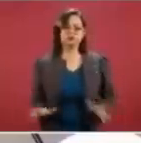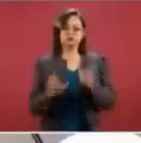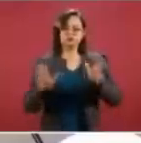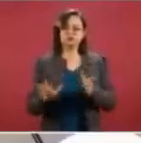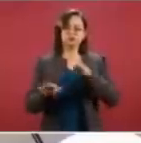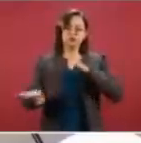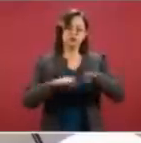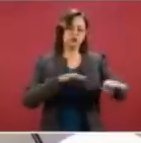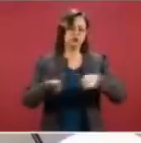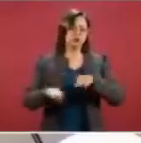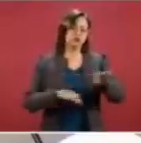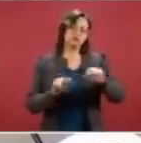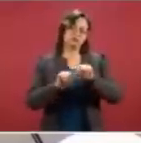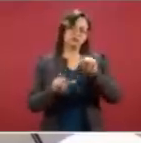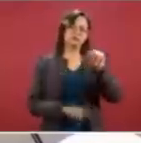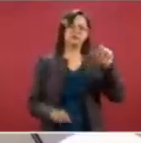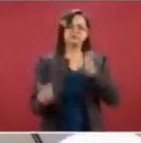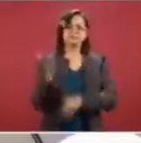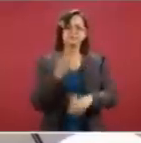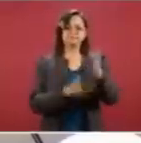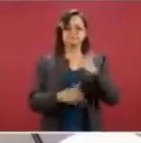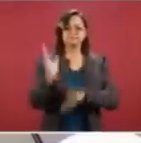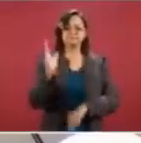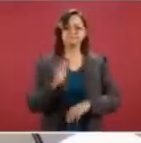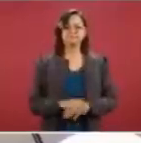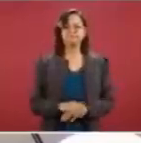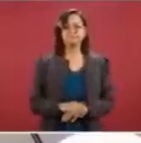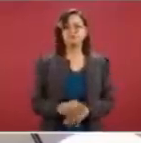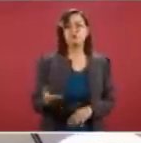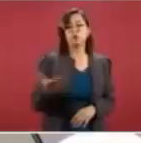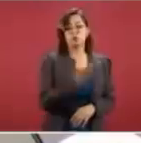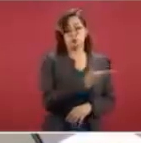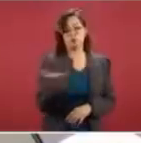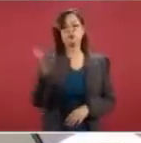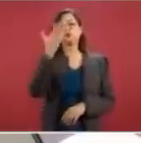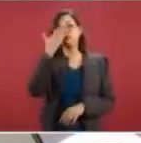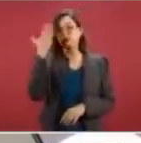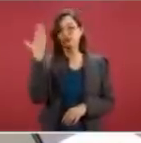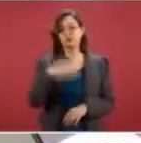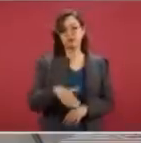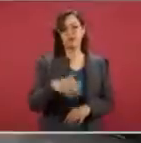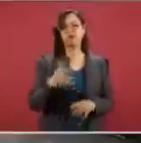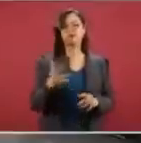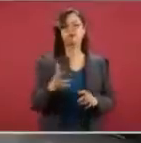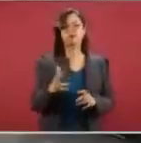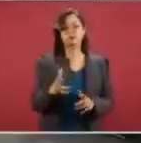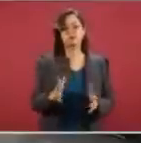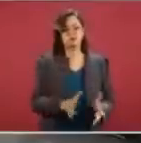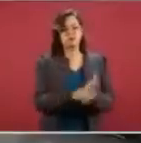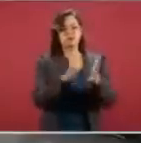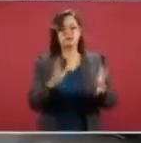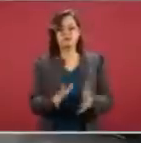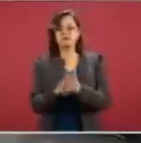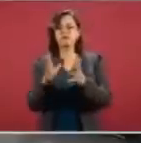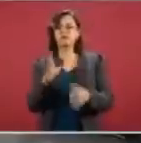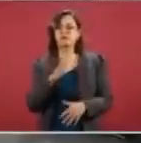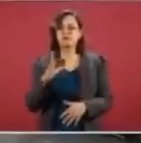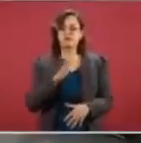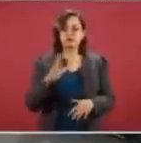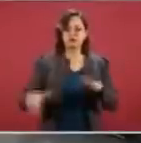el crecimiento de México. También, como muchos de ustedes saben, porque participan en ellos, hemos formado mesas de